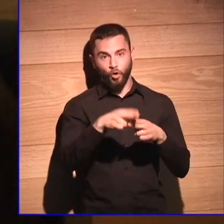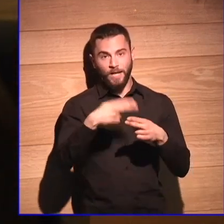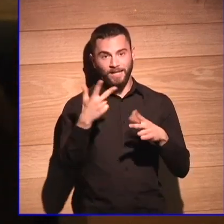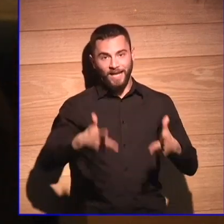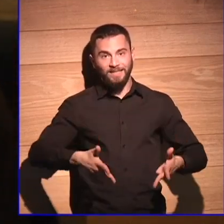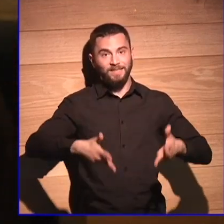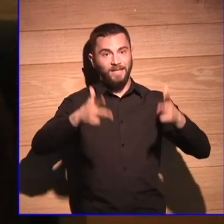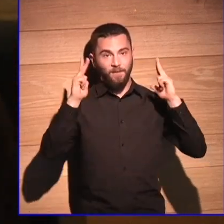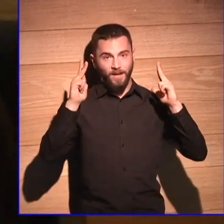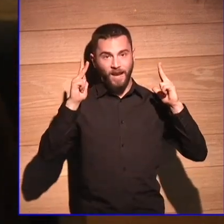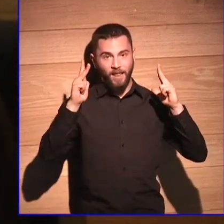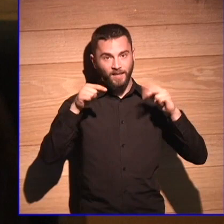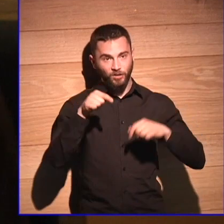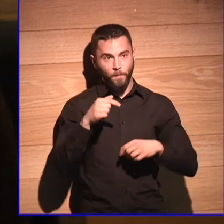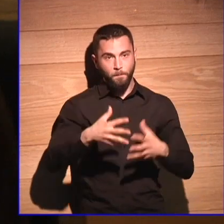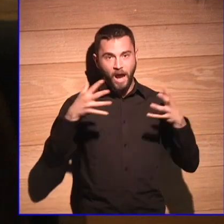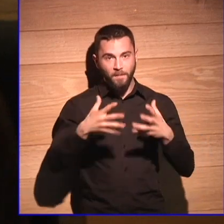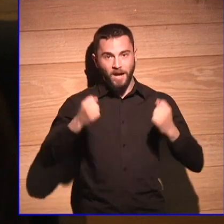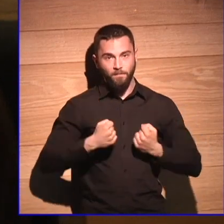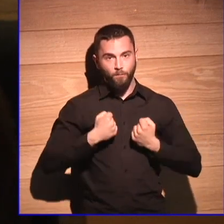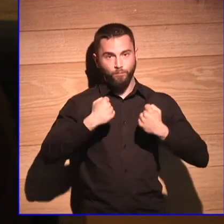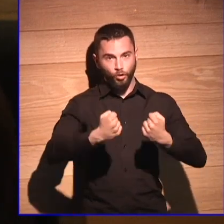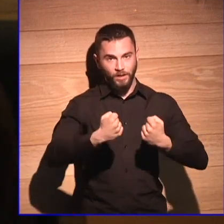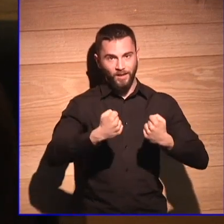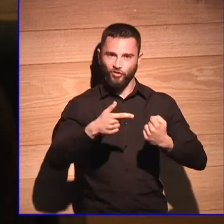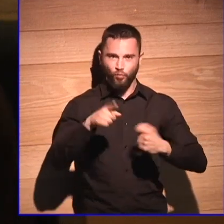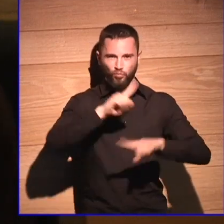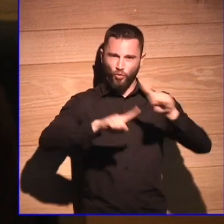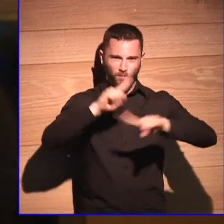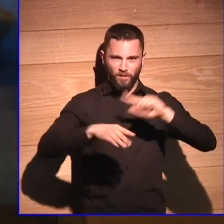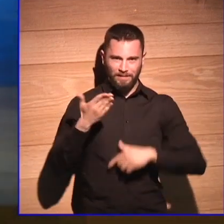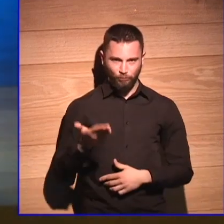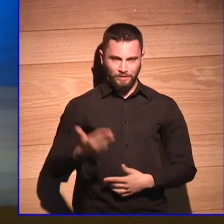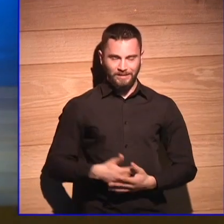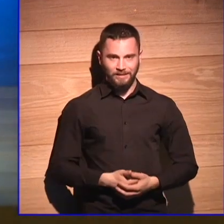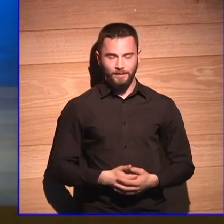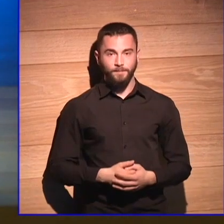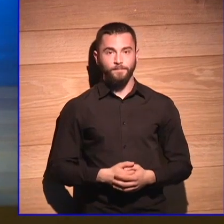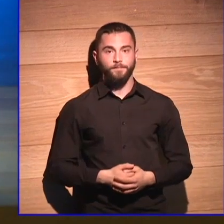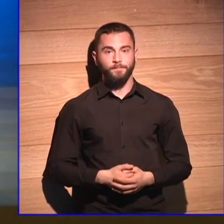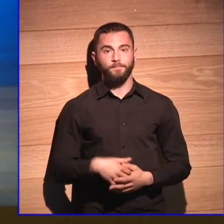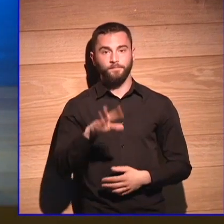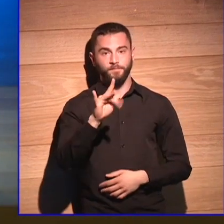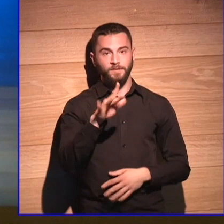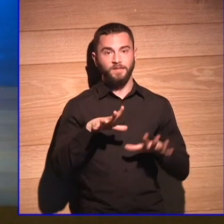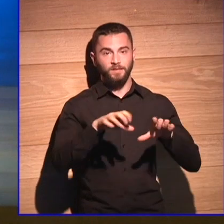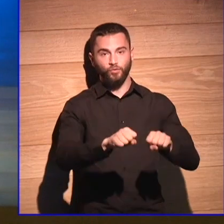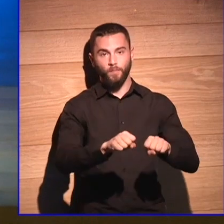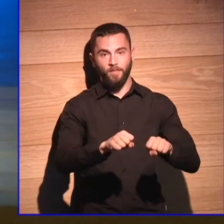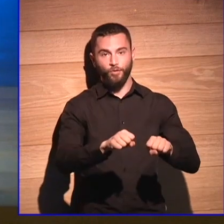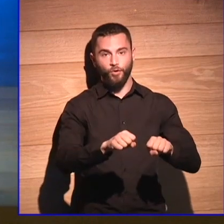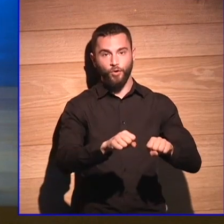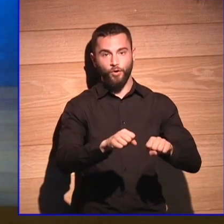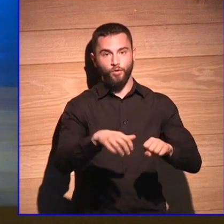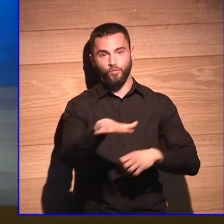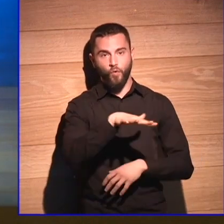liberales eso se está potenciando y creo que eso es un problema muy grande. Y, Tú dices, sí, la usurpación de